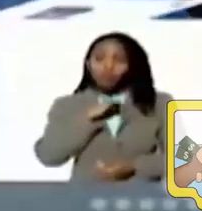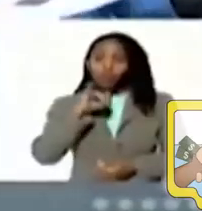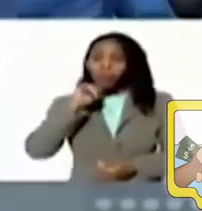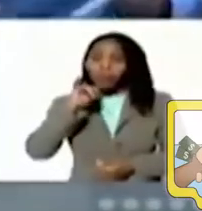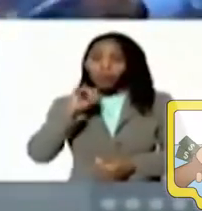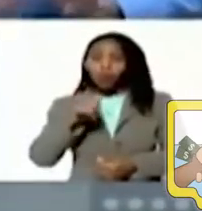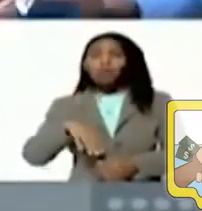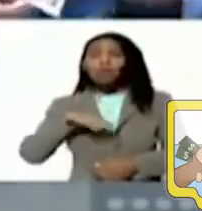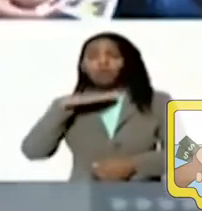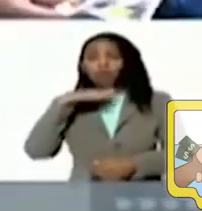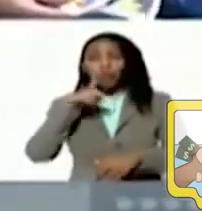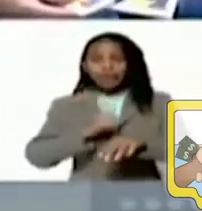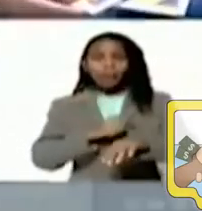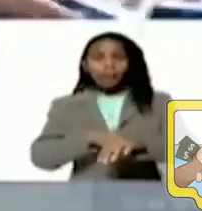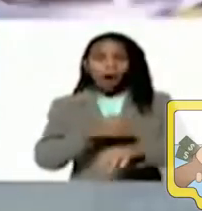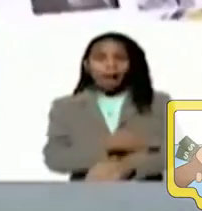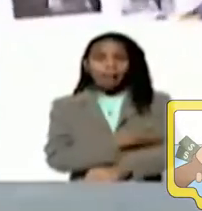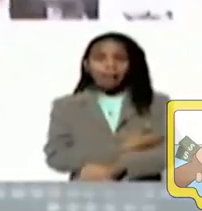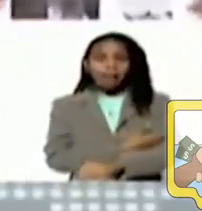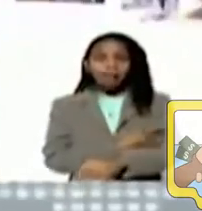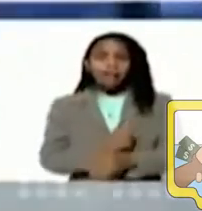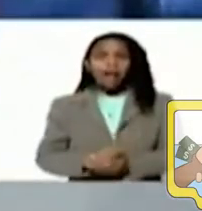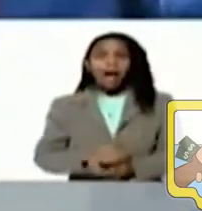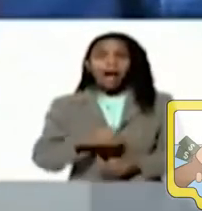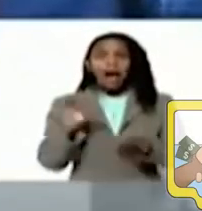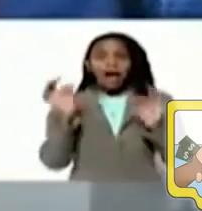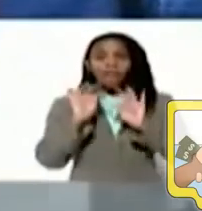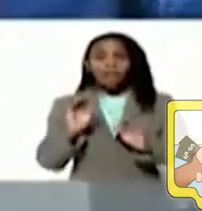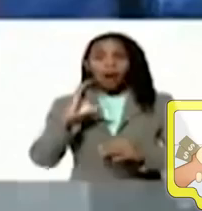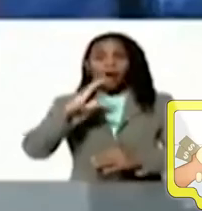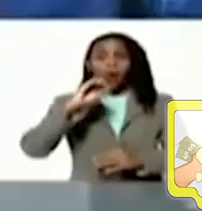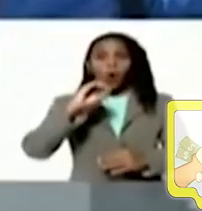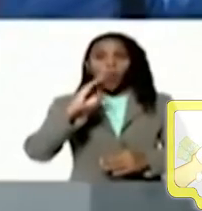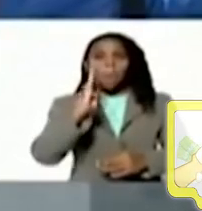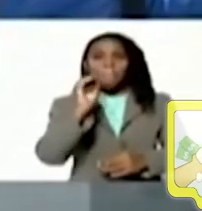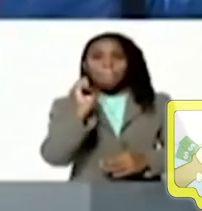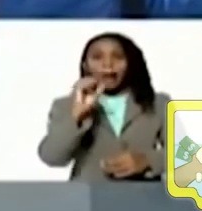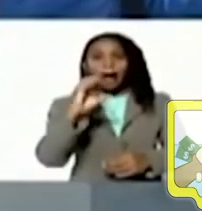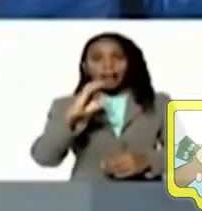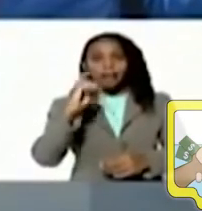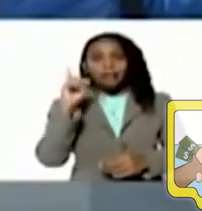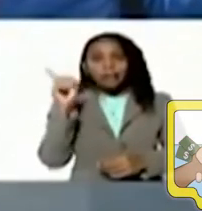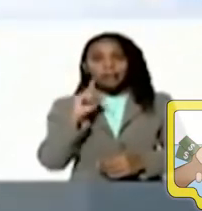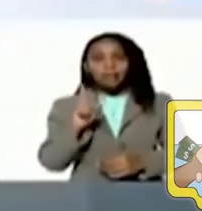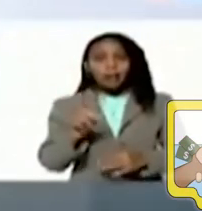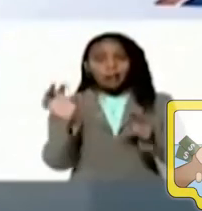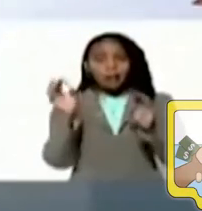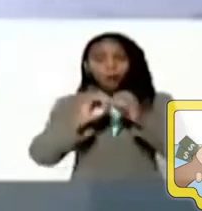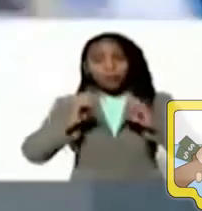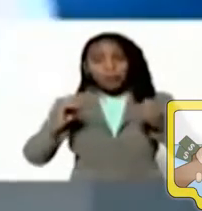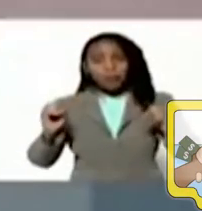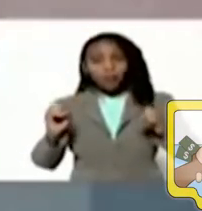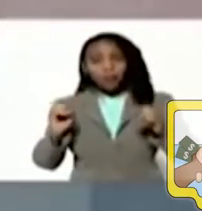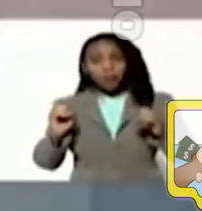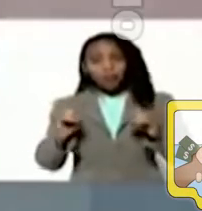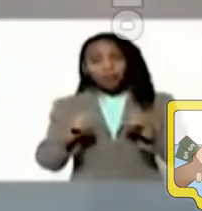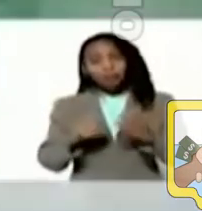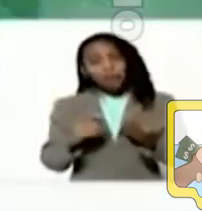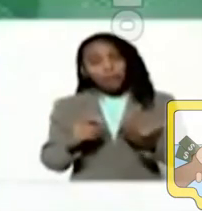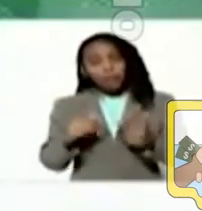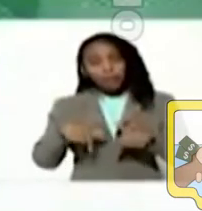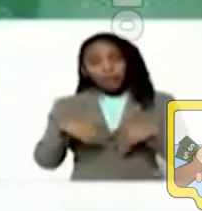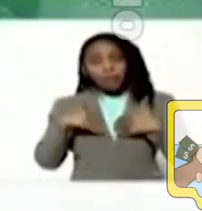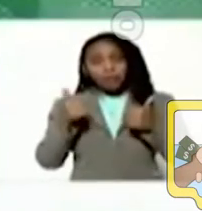ellos. Venezuela dice no a las vacunas de AstraZeneca que iba a recibir a través del mecanismo COVAX de la Organización Mundial de la